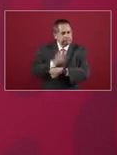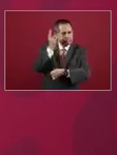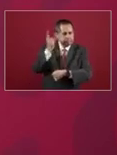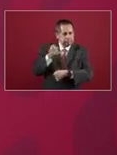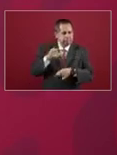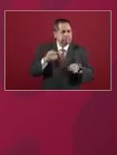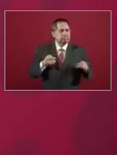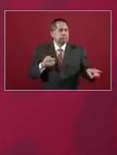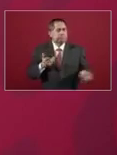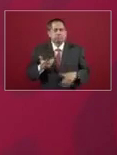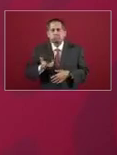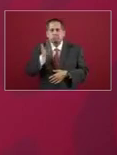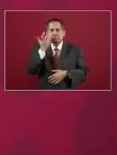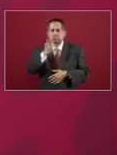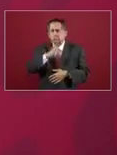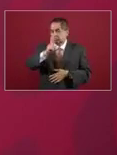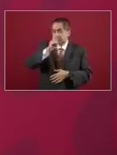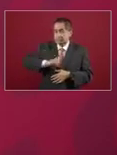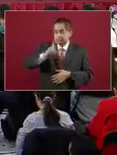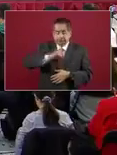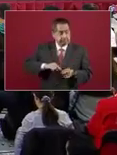de que miente,